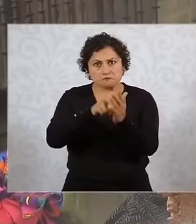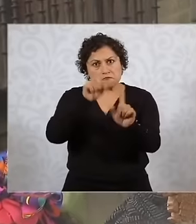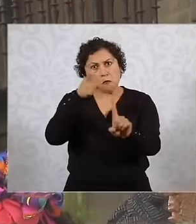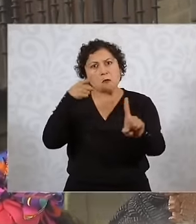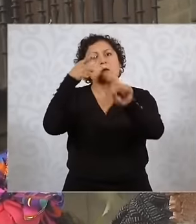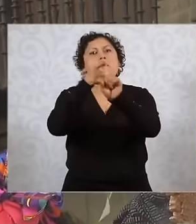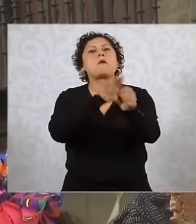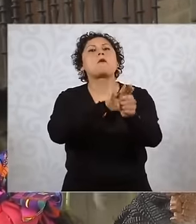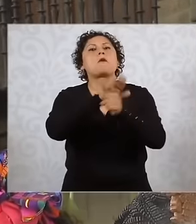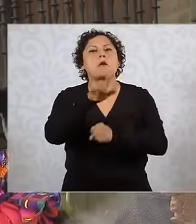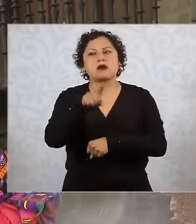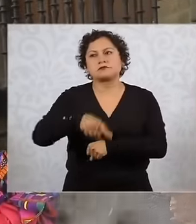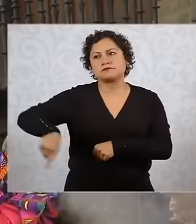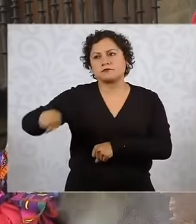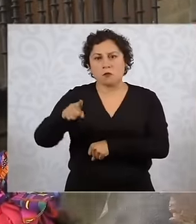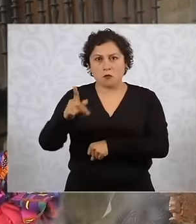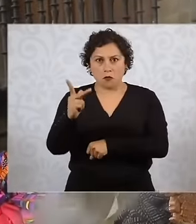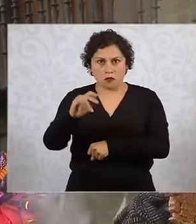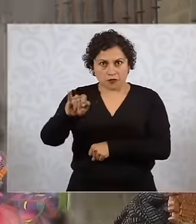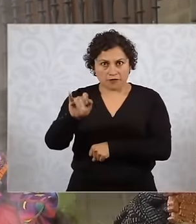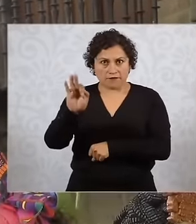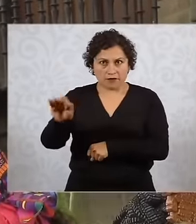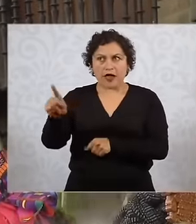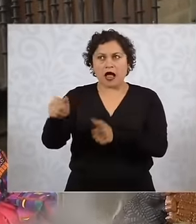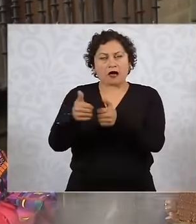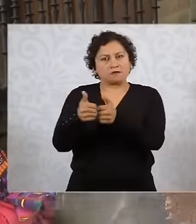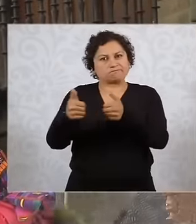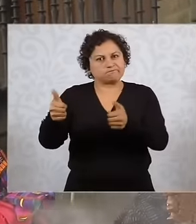Judicial, erradicar la corrupción.